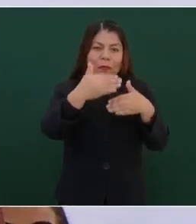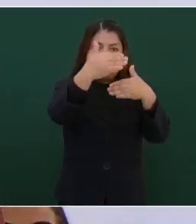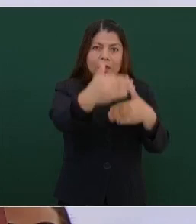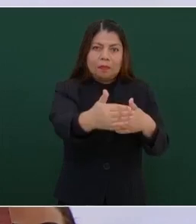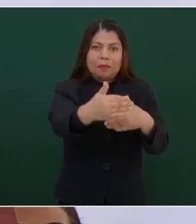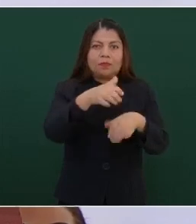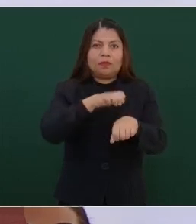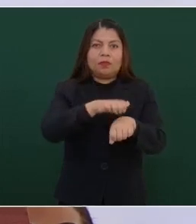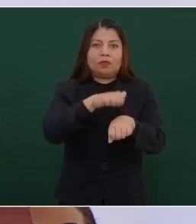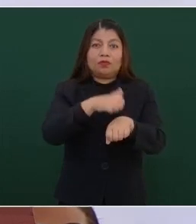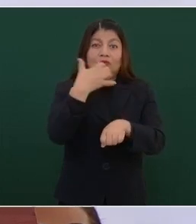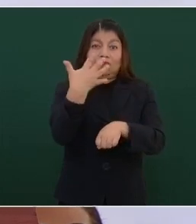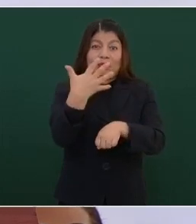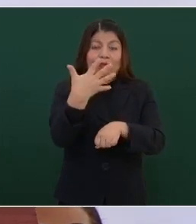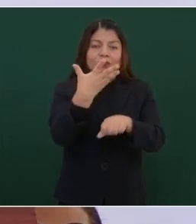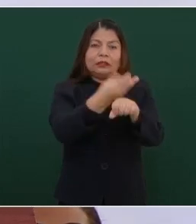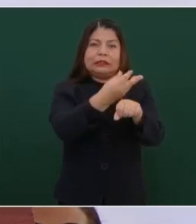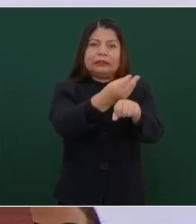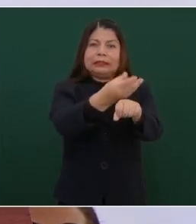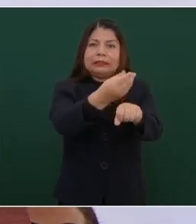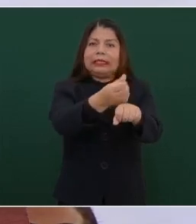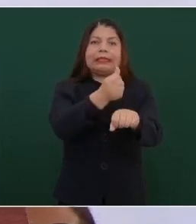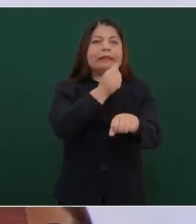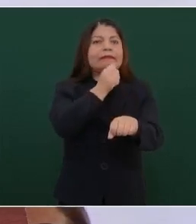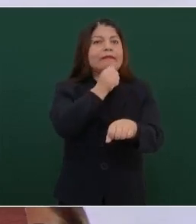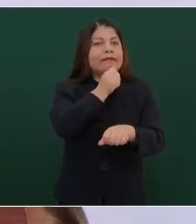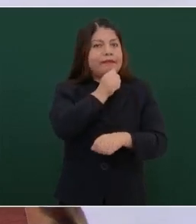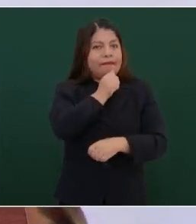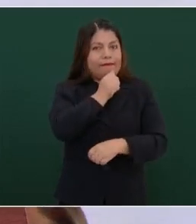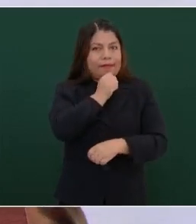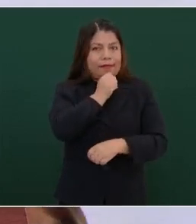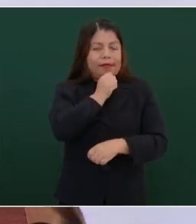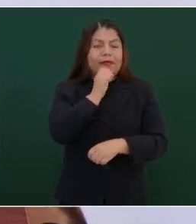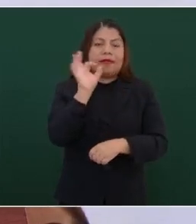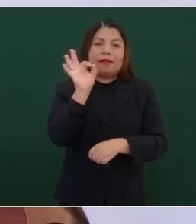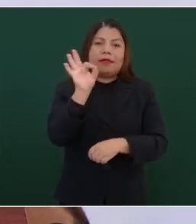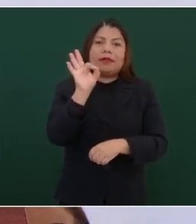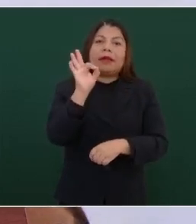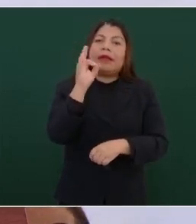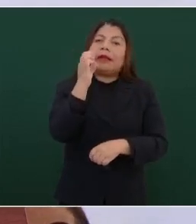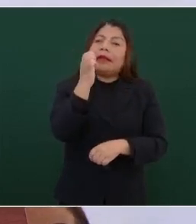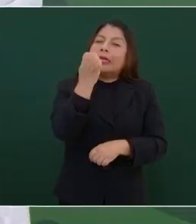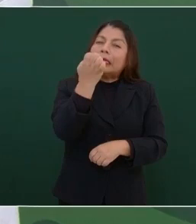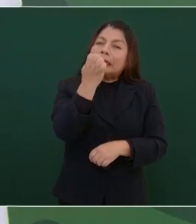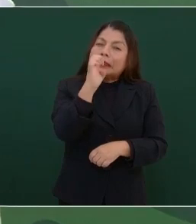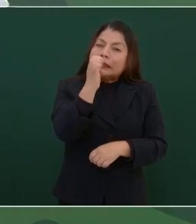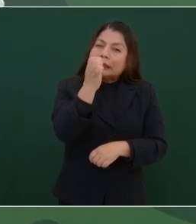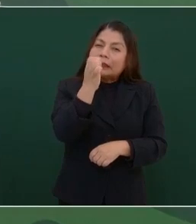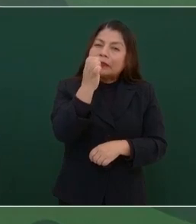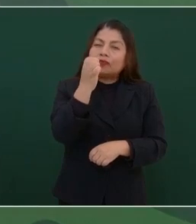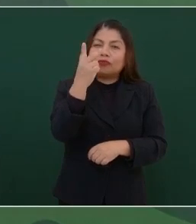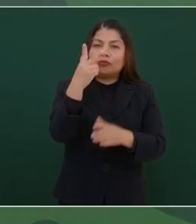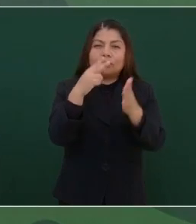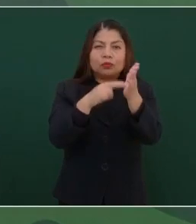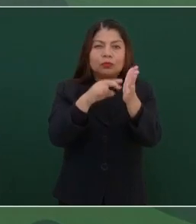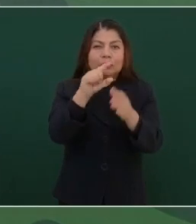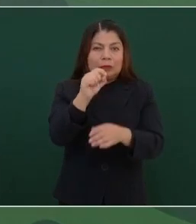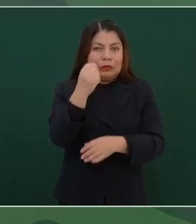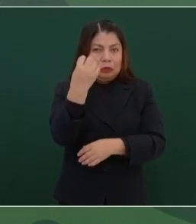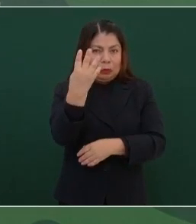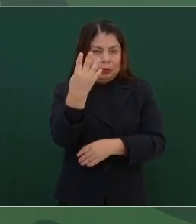como están trabajando las empresas, yo creo que a finales de enero podemos